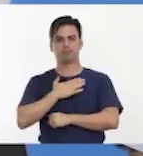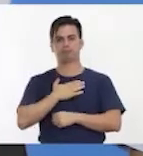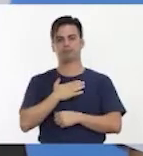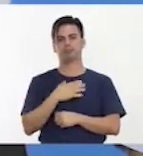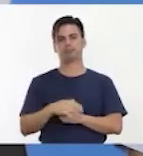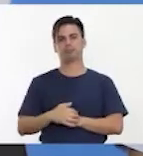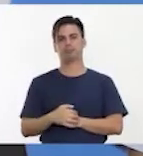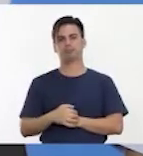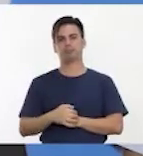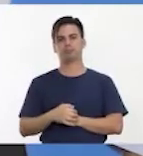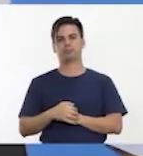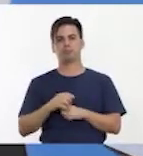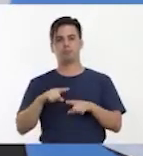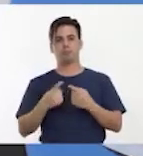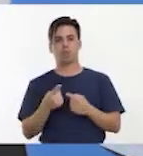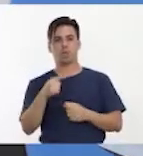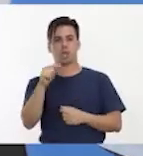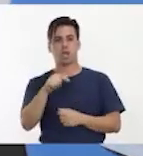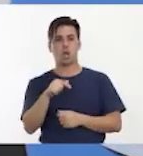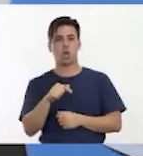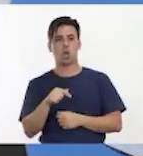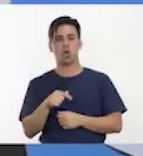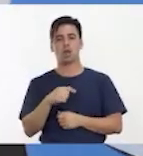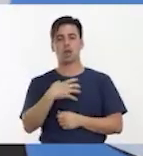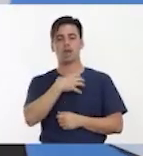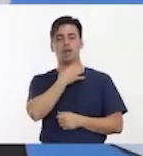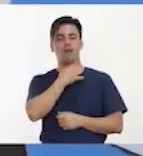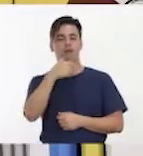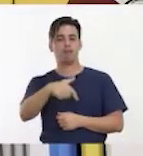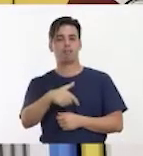destacando el nuevo Tratado de Reciprocidad Comercial,